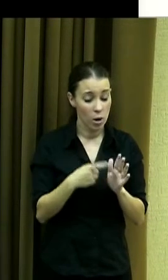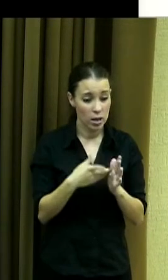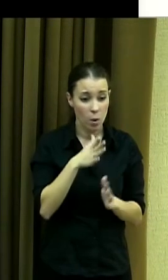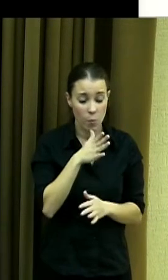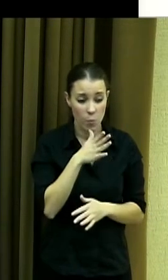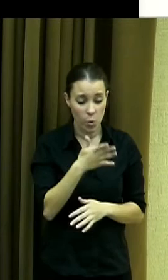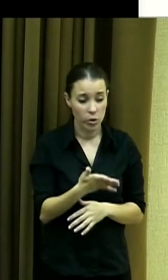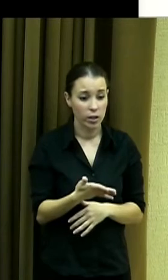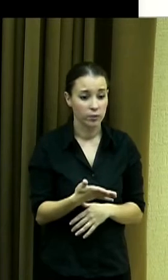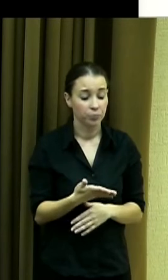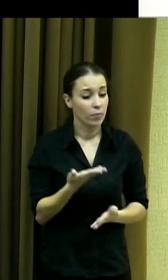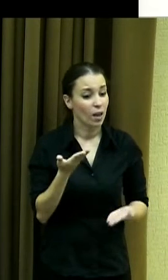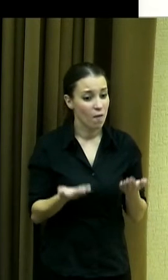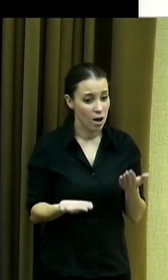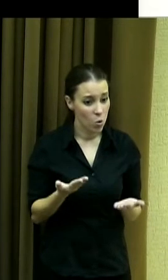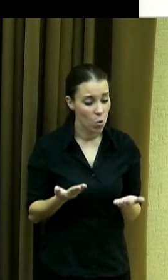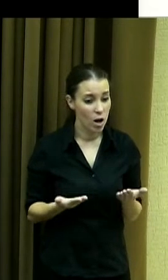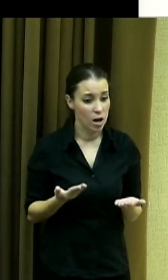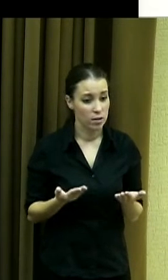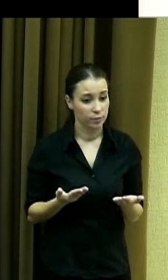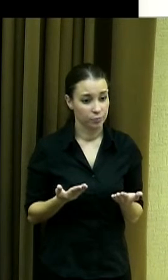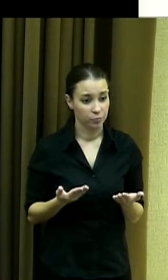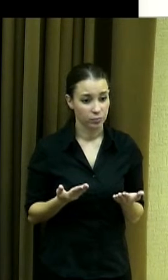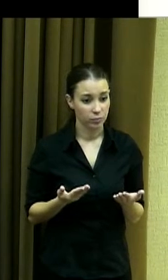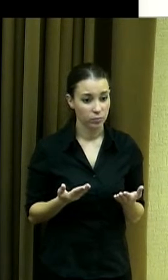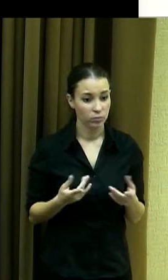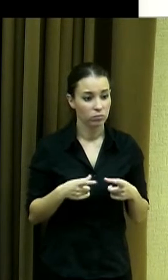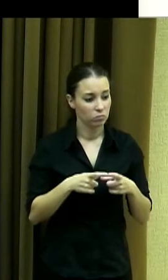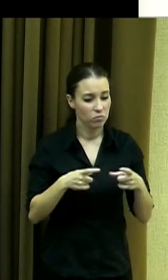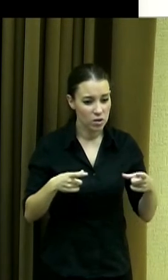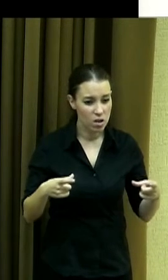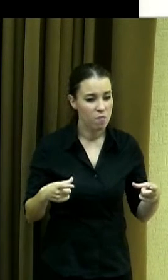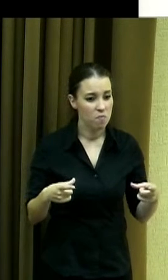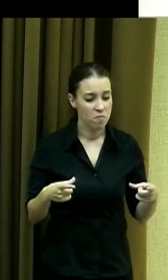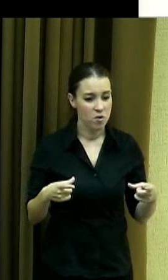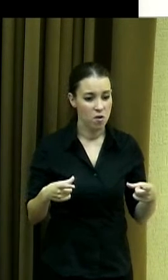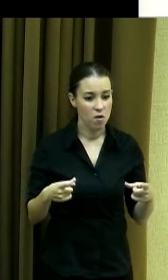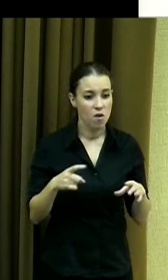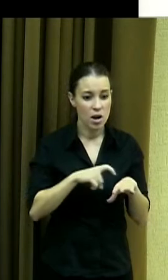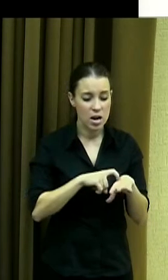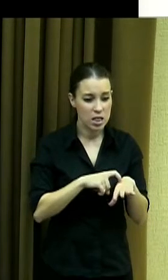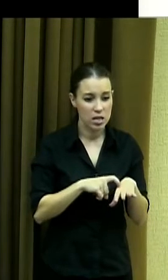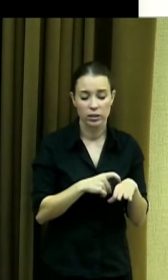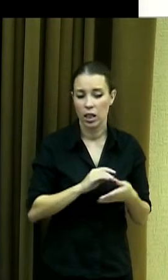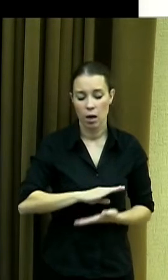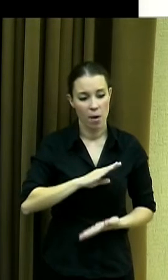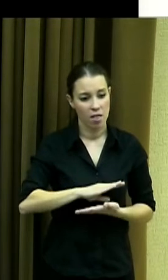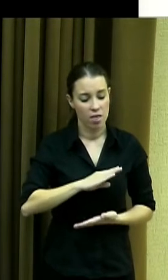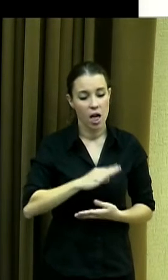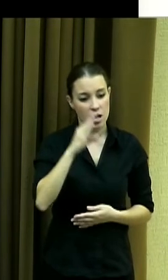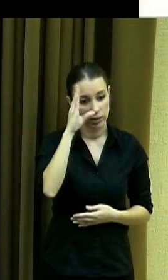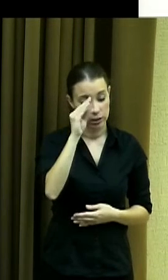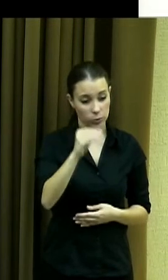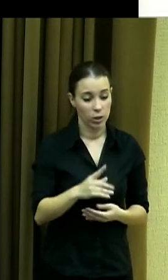porque evalúan un amplio espectro de lo que es la capacidad intelectual. Son pruebas